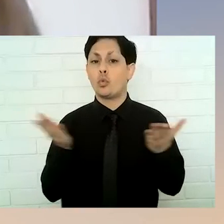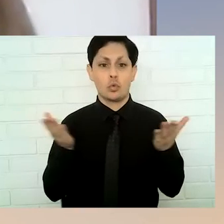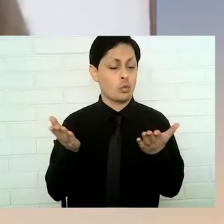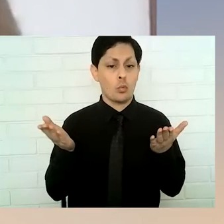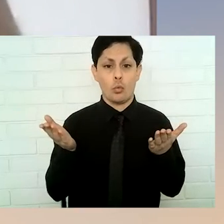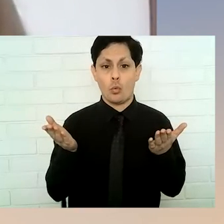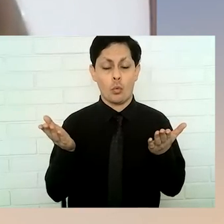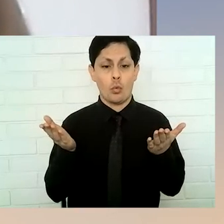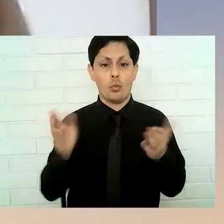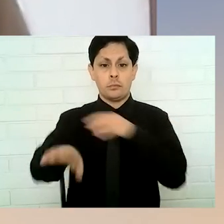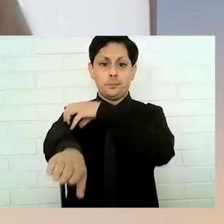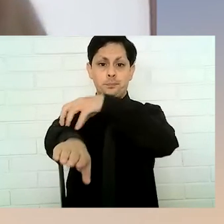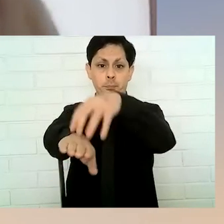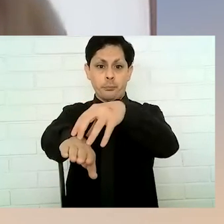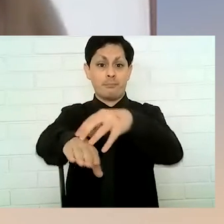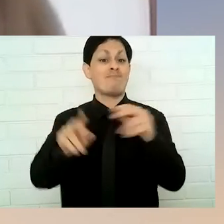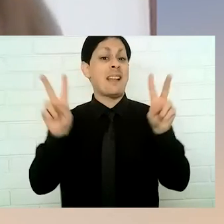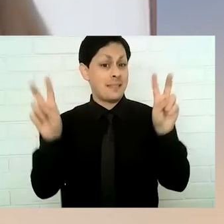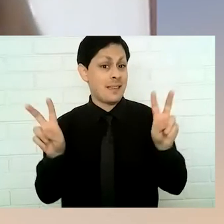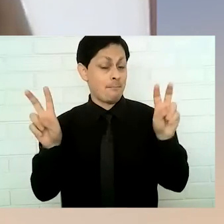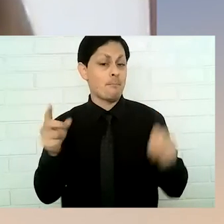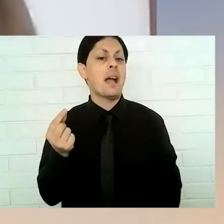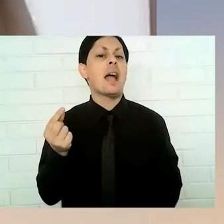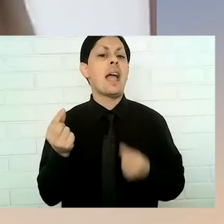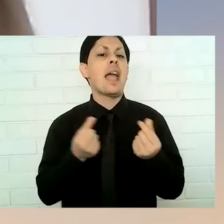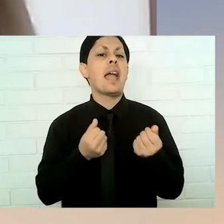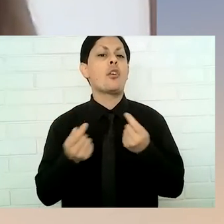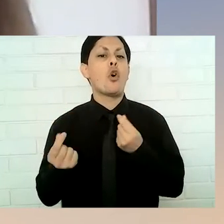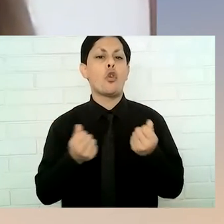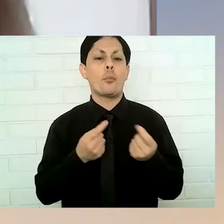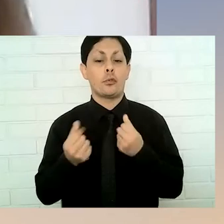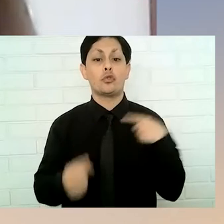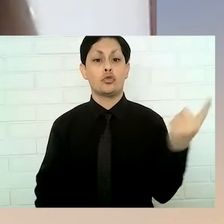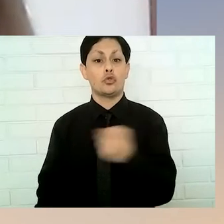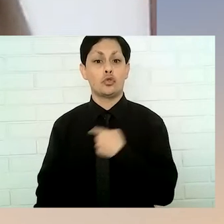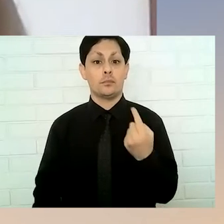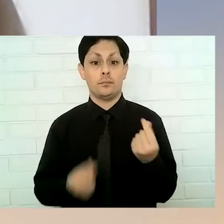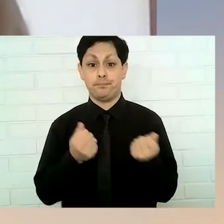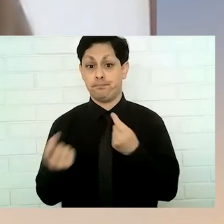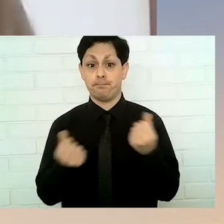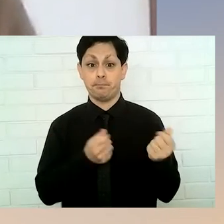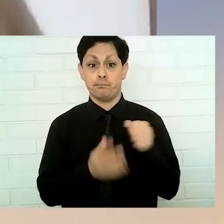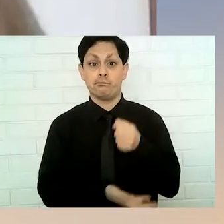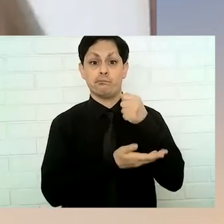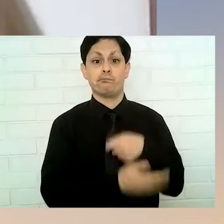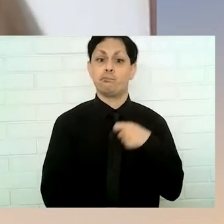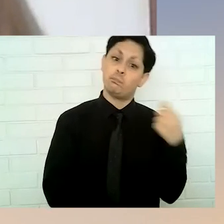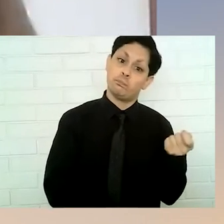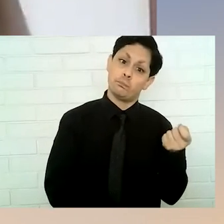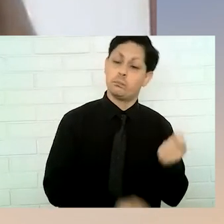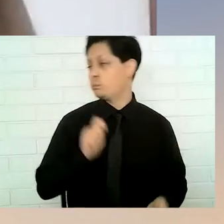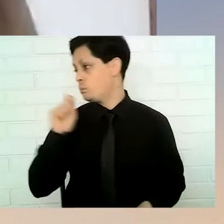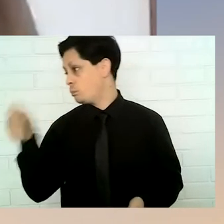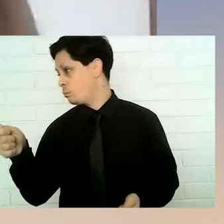país, el aspecto económico. Nosotros tenemos una educación de mercado, tenemos la educación